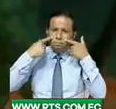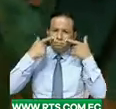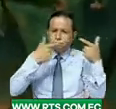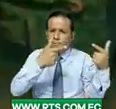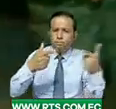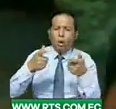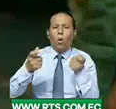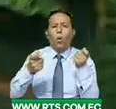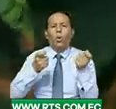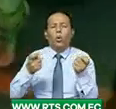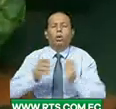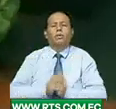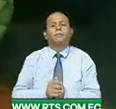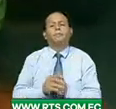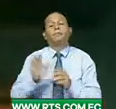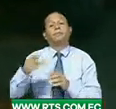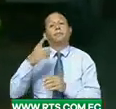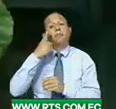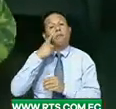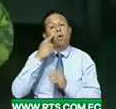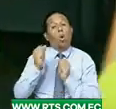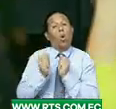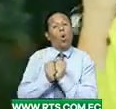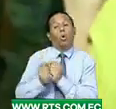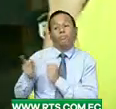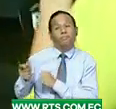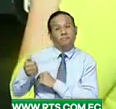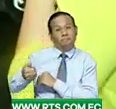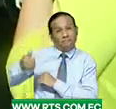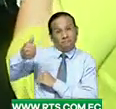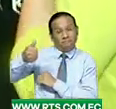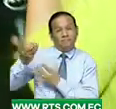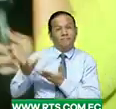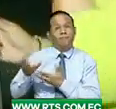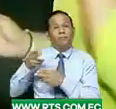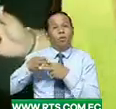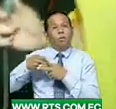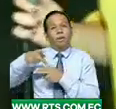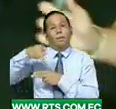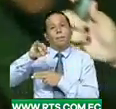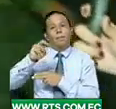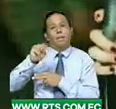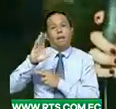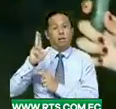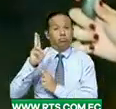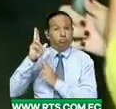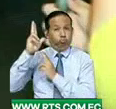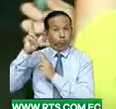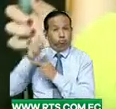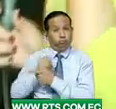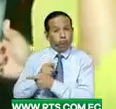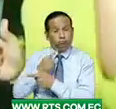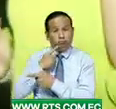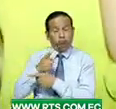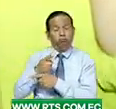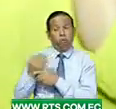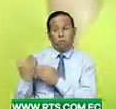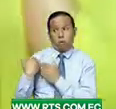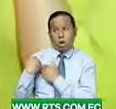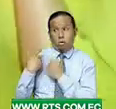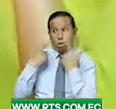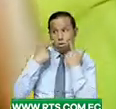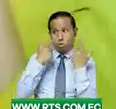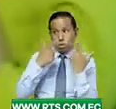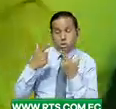estas operaciones. Y por acá me encuentro con el teniente Pinta del Ejército Ecuatoriano a cargo de este escuadrón de militares que estarán resguardando